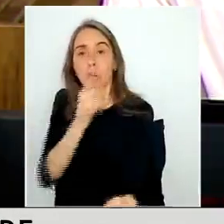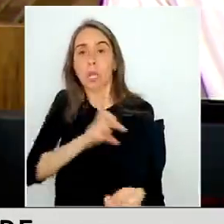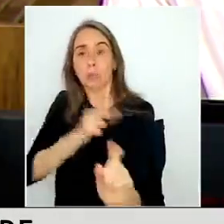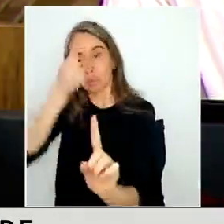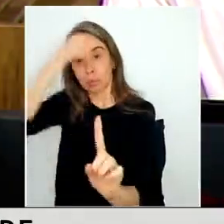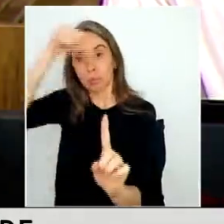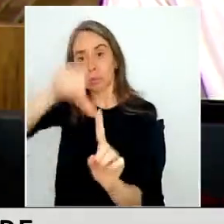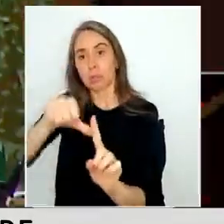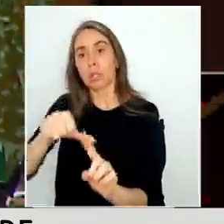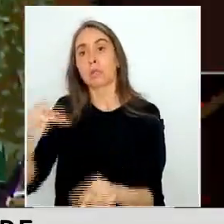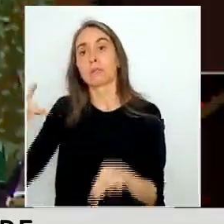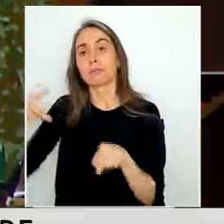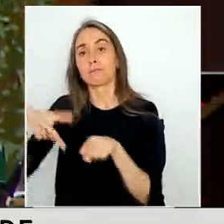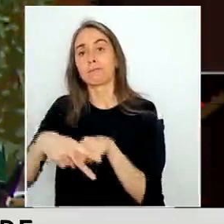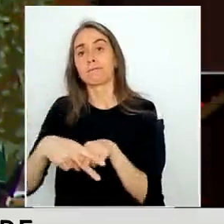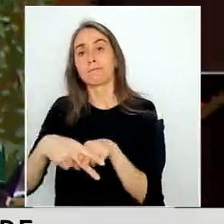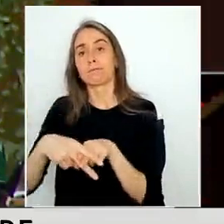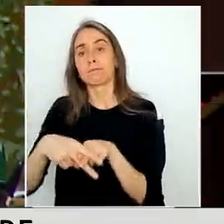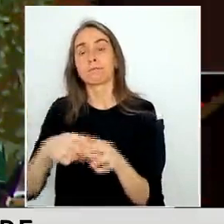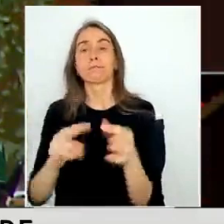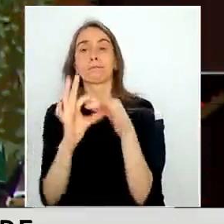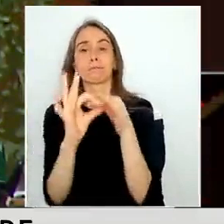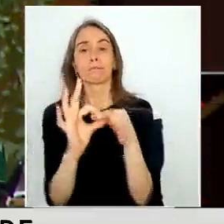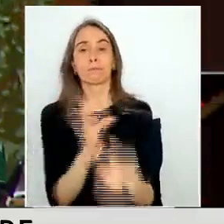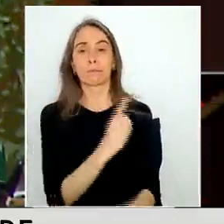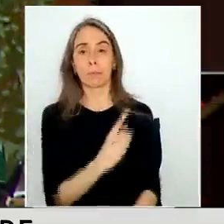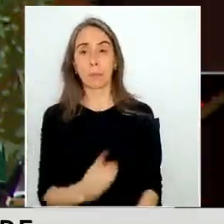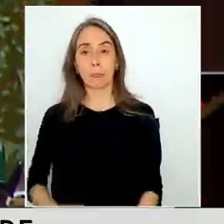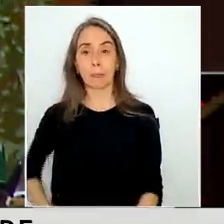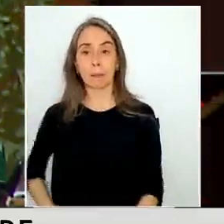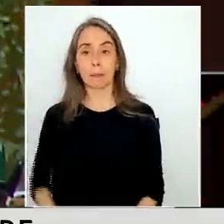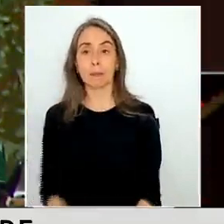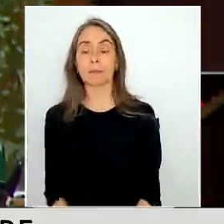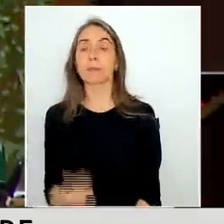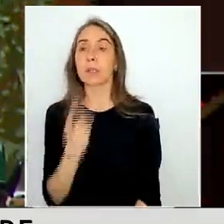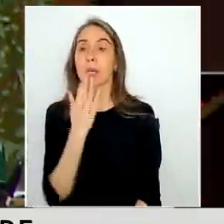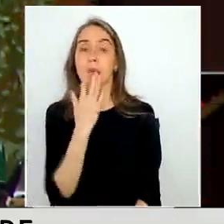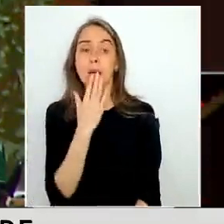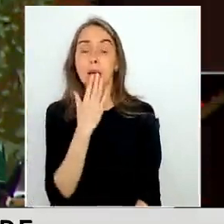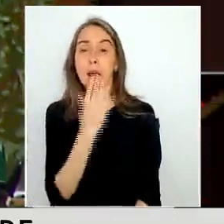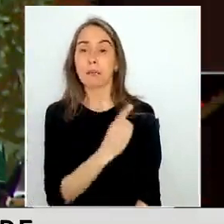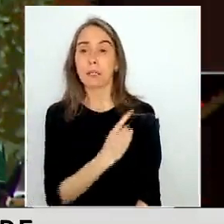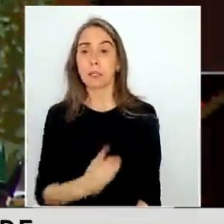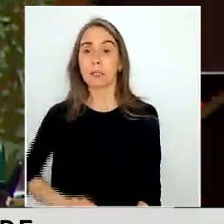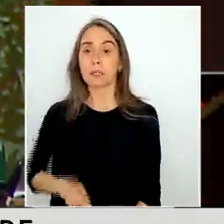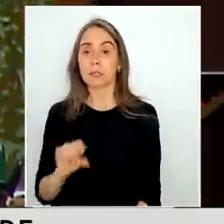condenas gracias diputado tiene la palabra el diputado Frank